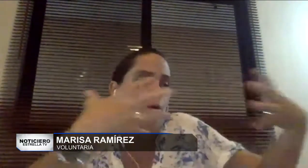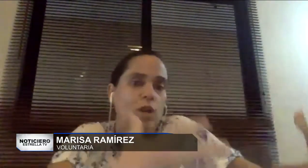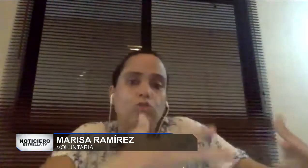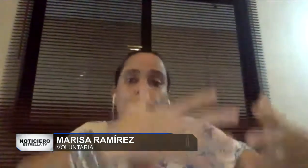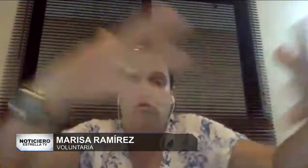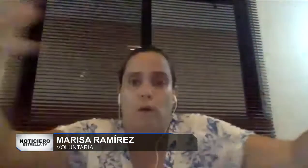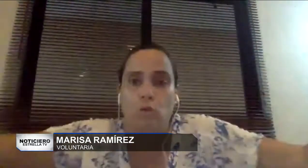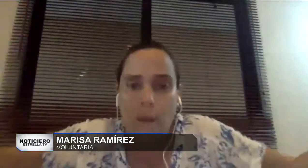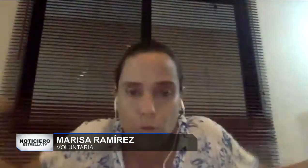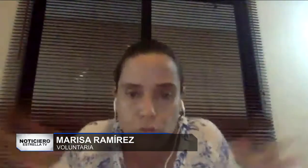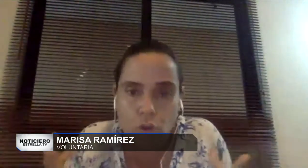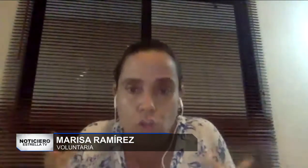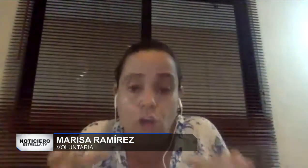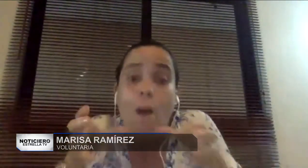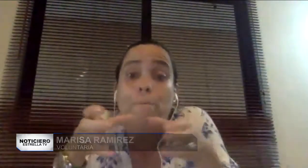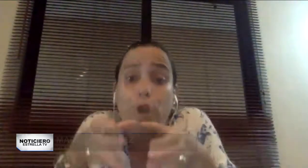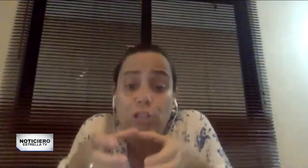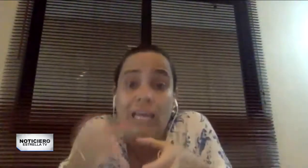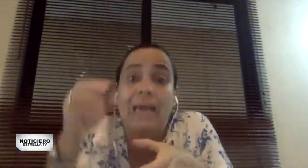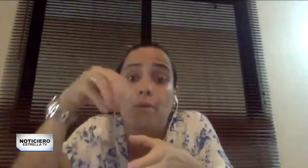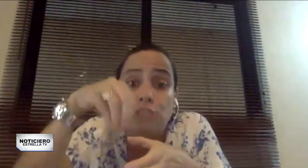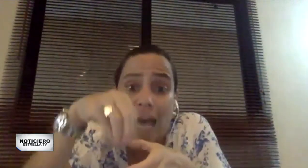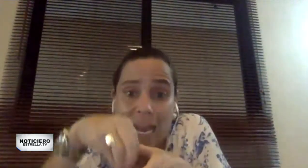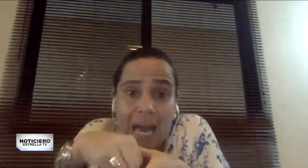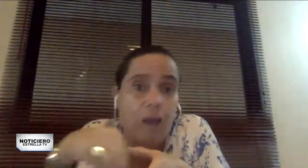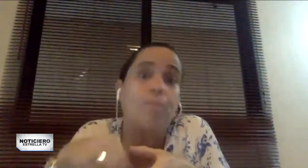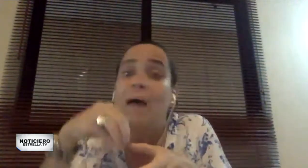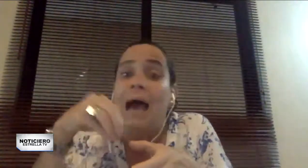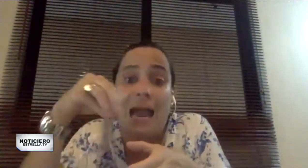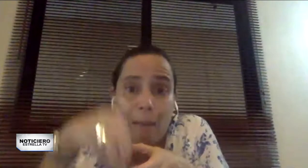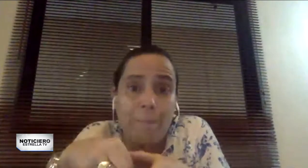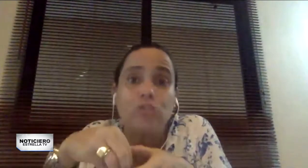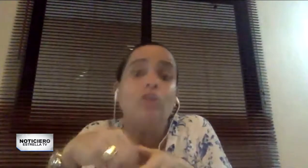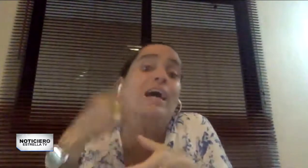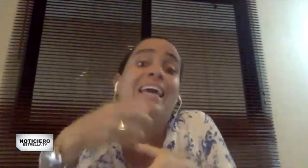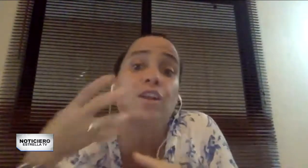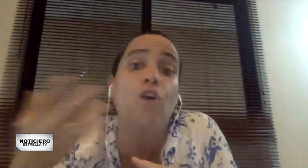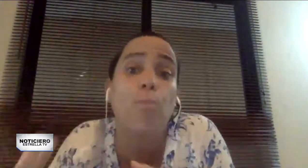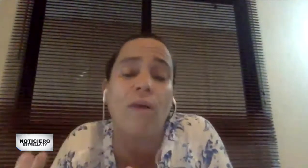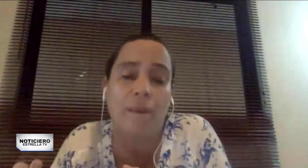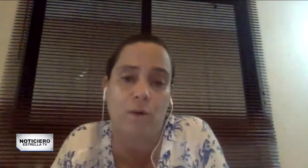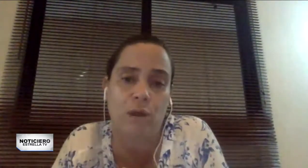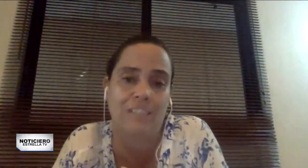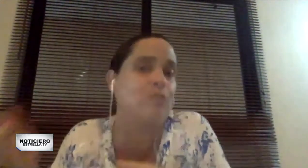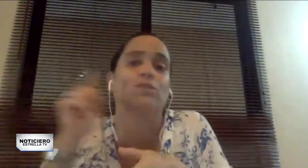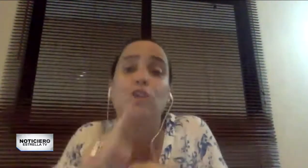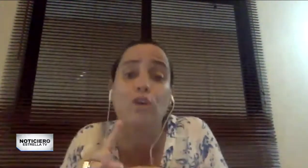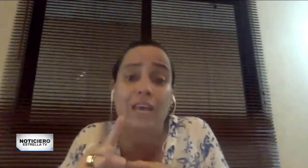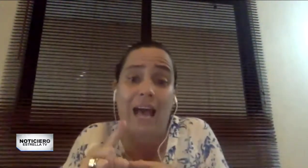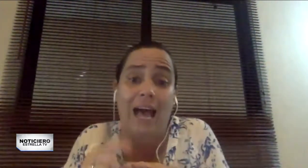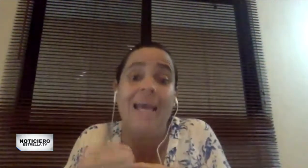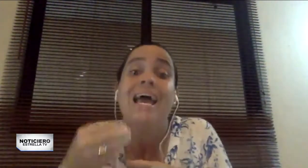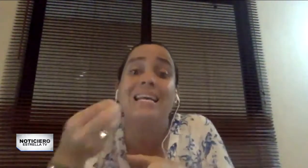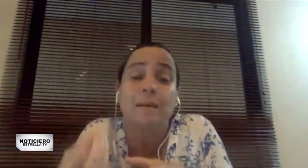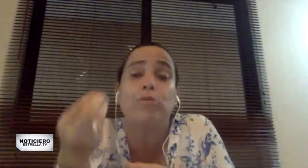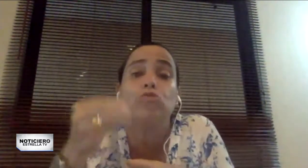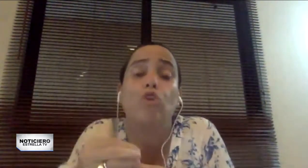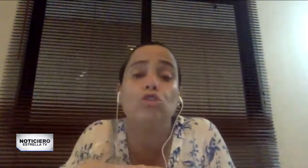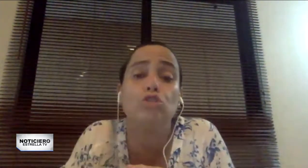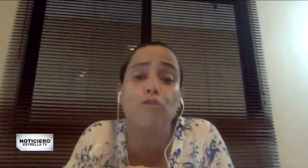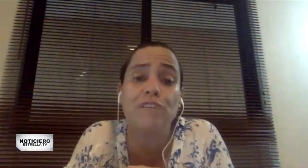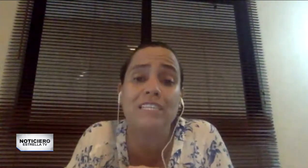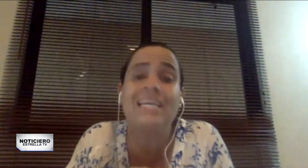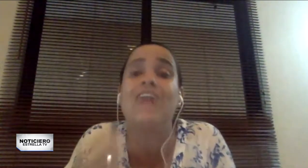te vacunas tú y nos vacunamos todos, protegemos a la persona que no pueda vacunarse. No es que no quiera, es que